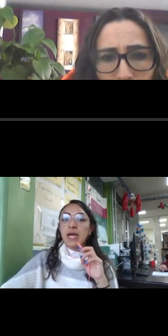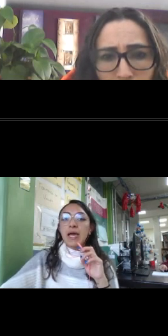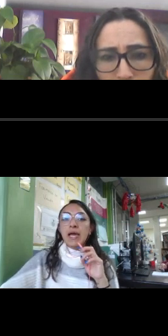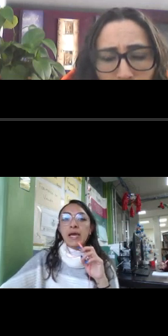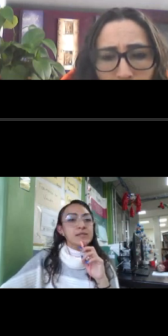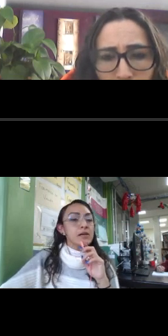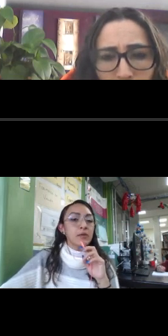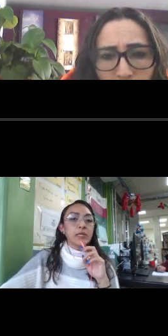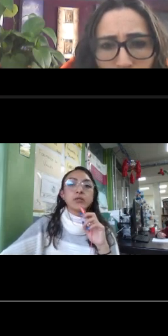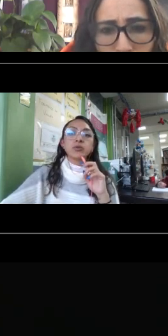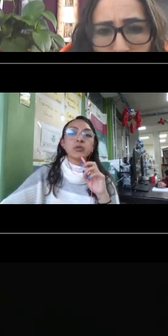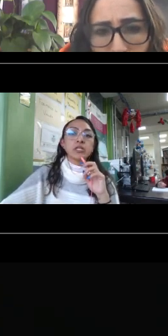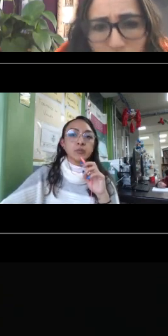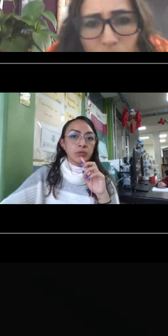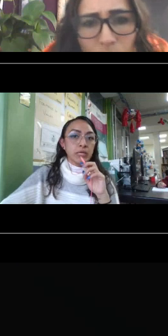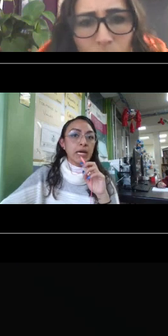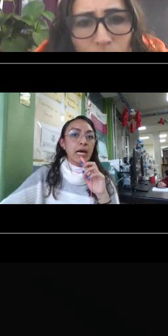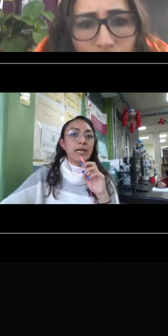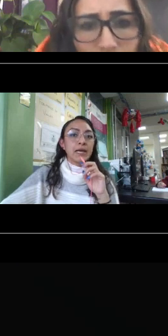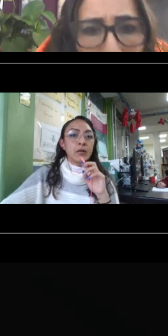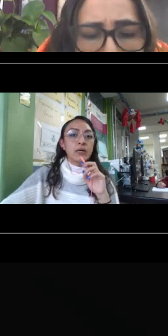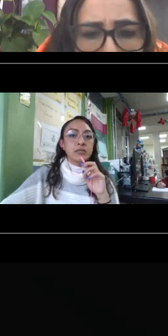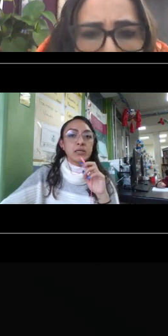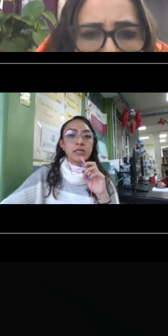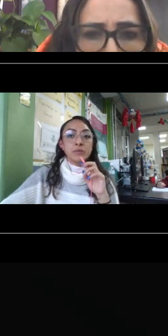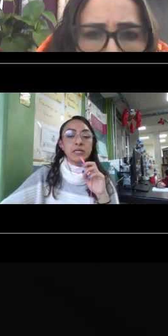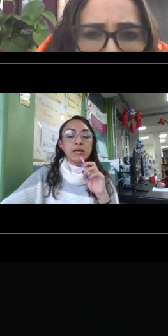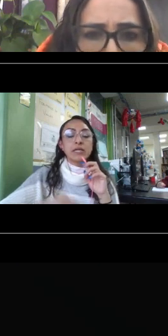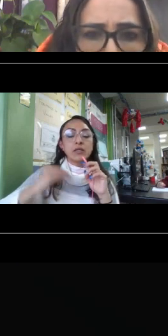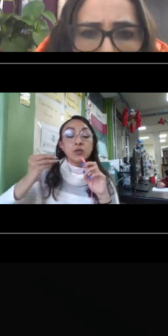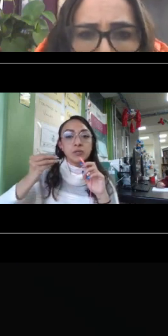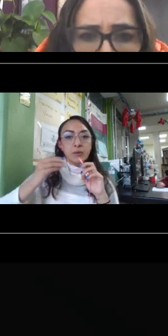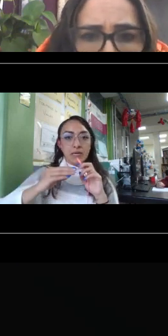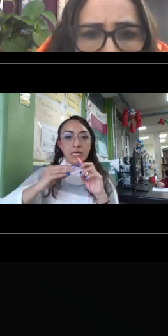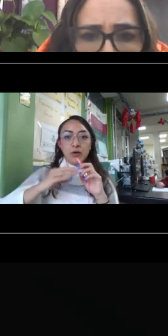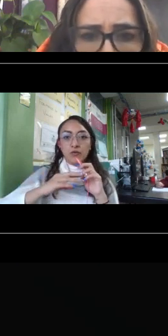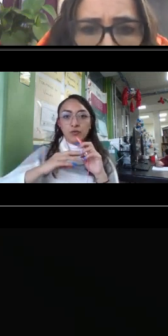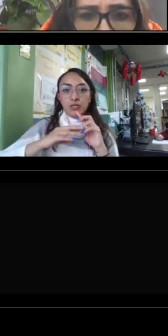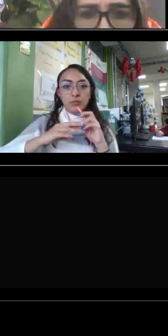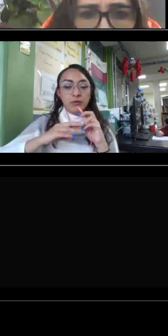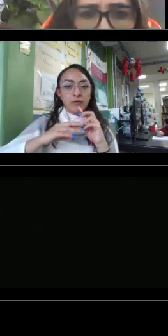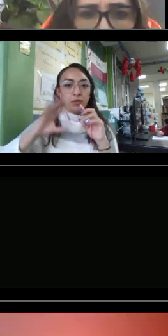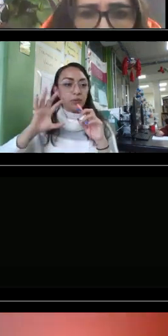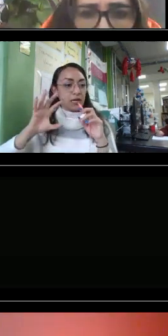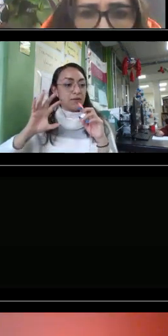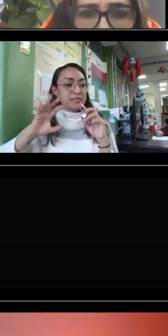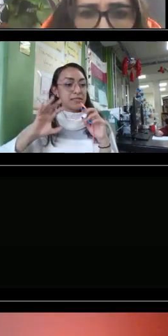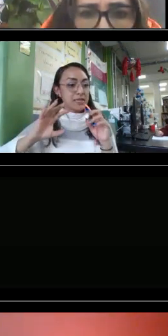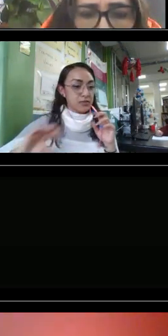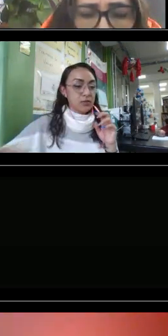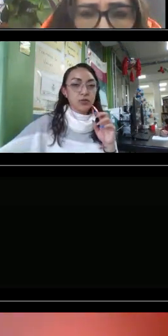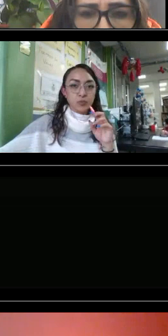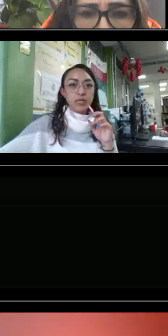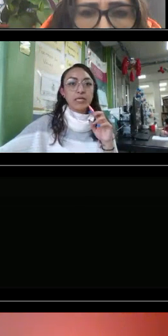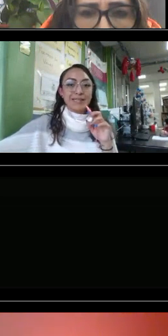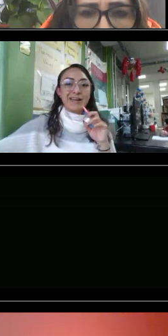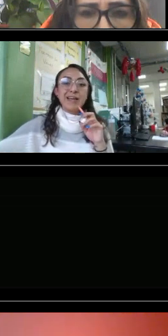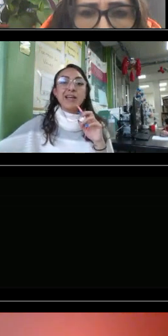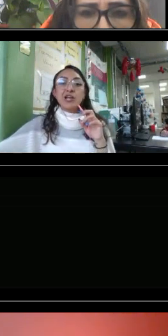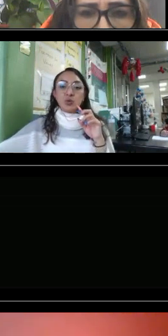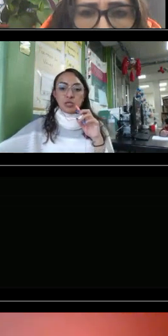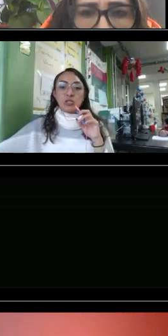vimos. Este alfabeto no corresponde al de la lengua de señas mexicana. No se me vayan a confundir, por favor, porque a veces eso nos